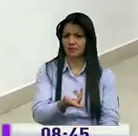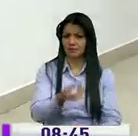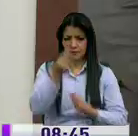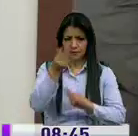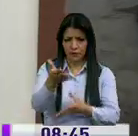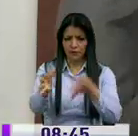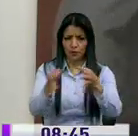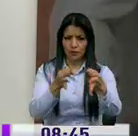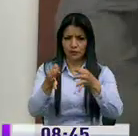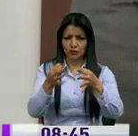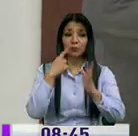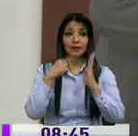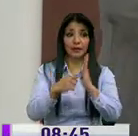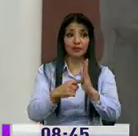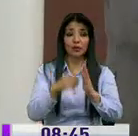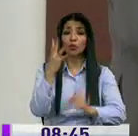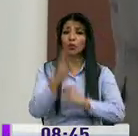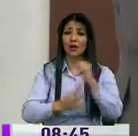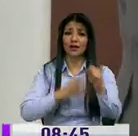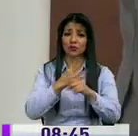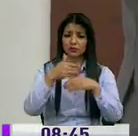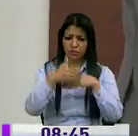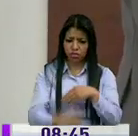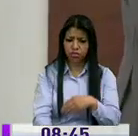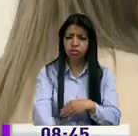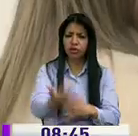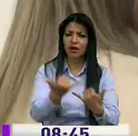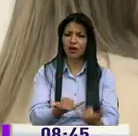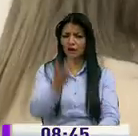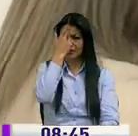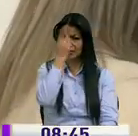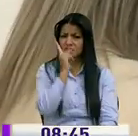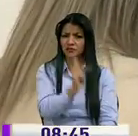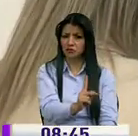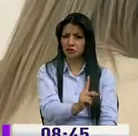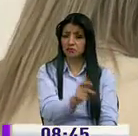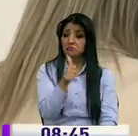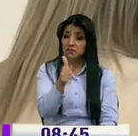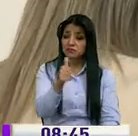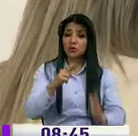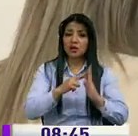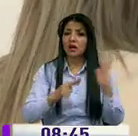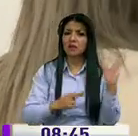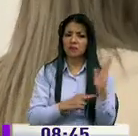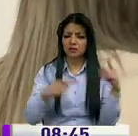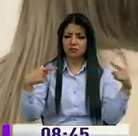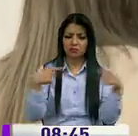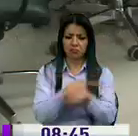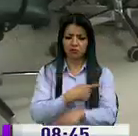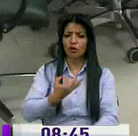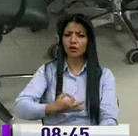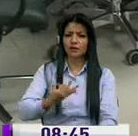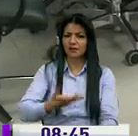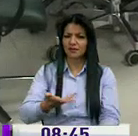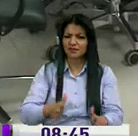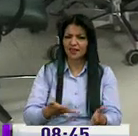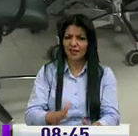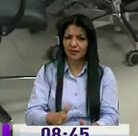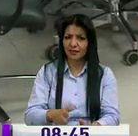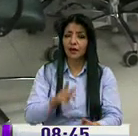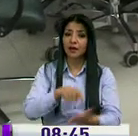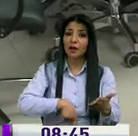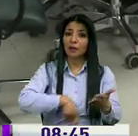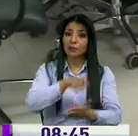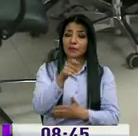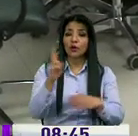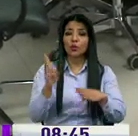audiencia en relación a por qué después de 4 años emiten una resolución que desconoce su propia reglamentación de origen, que deja sin efecto la autorización del